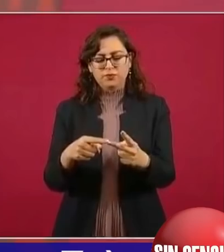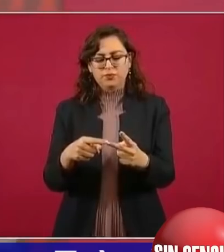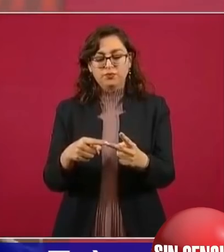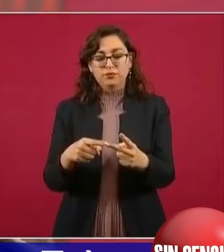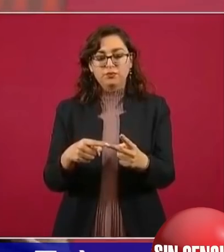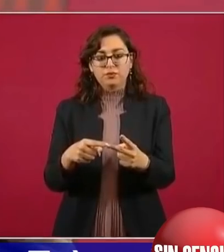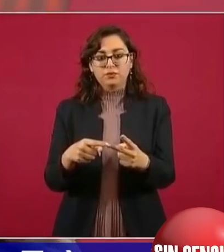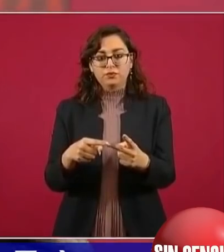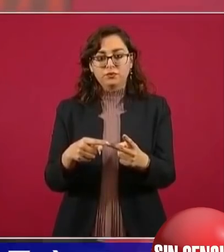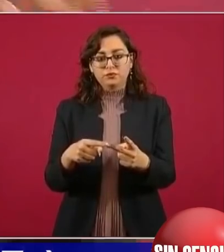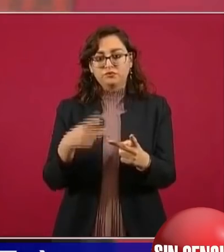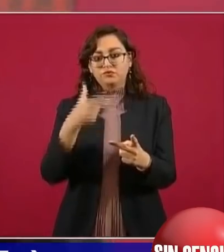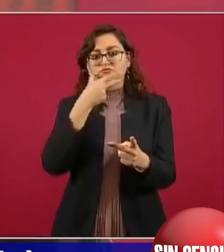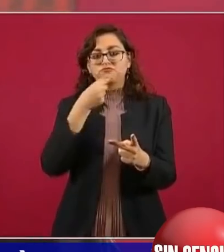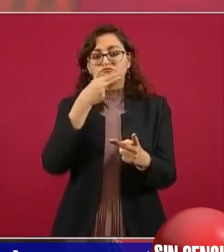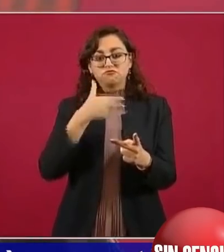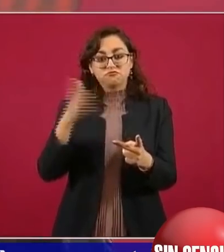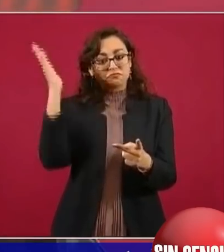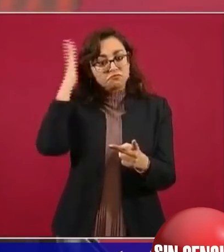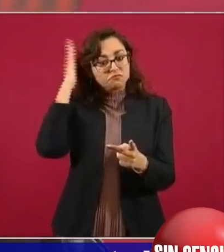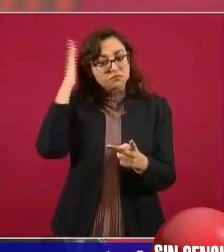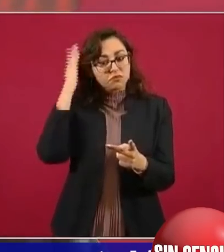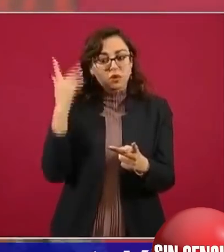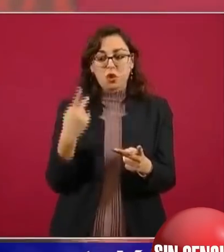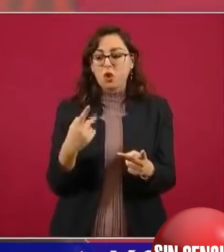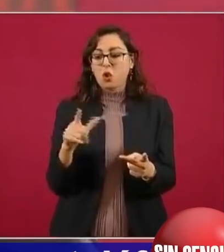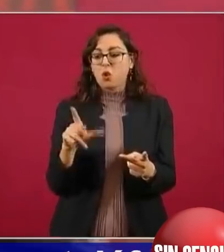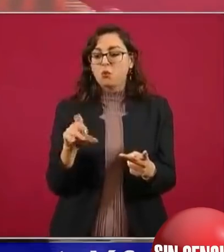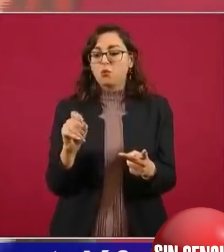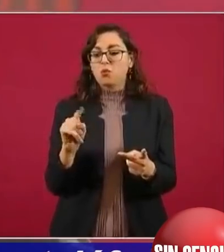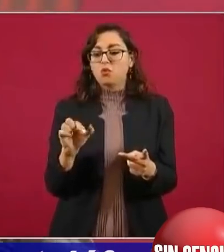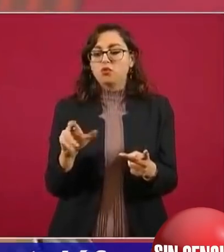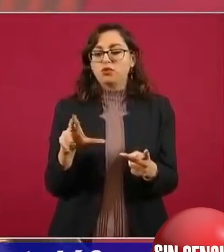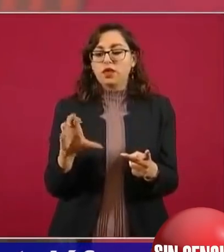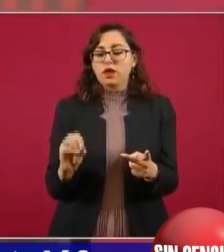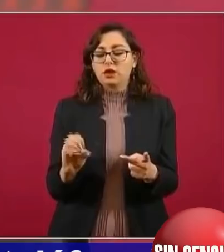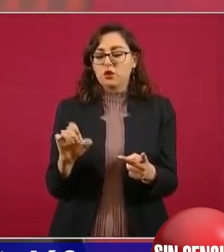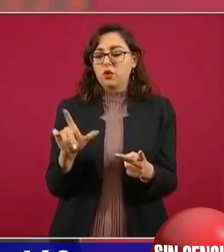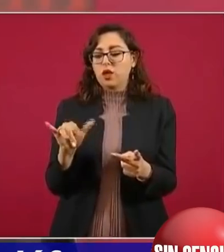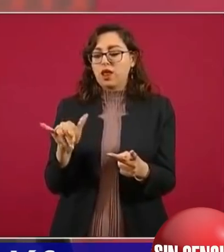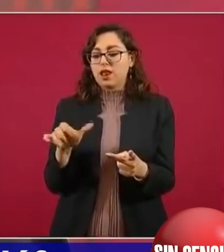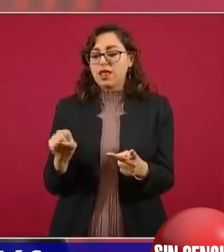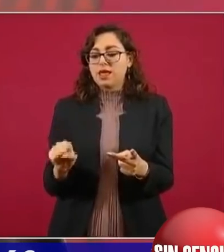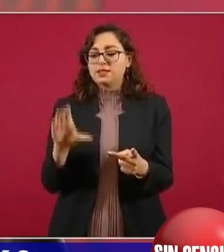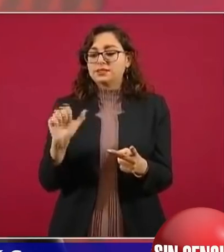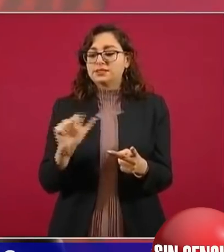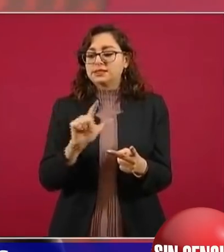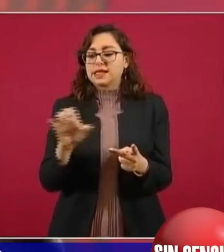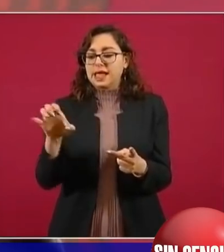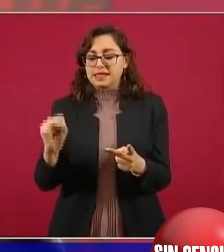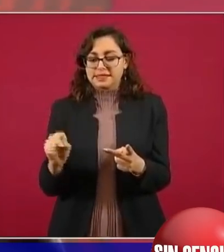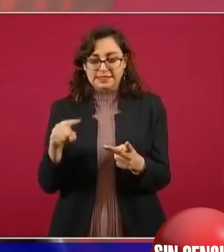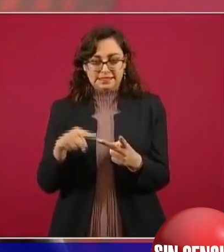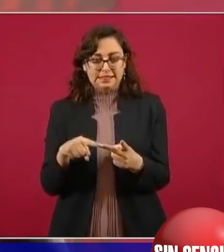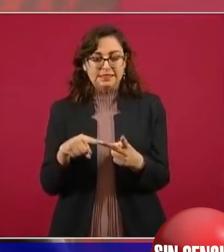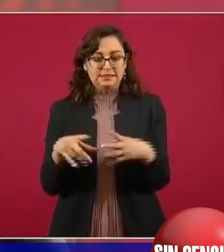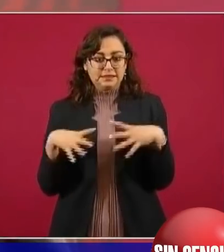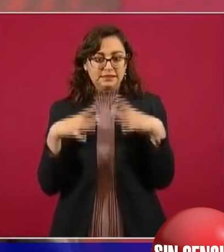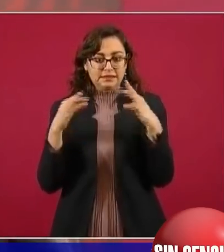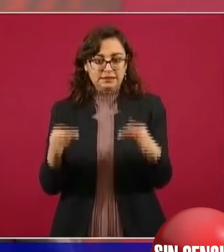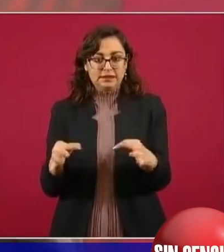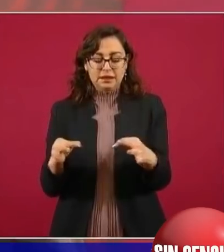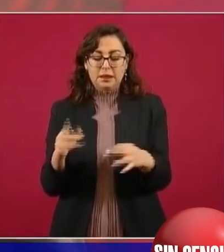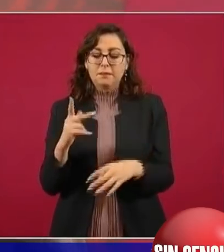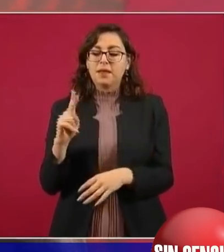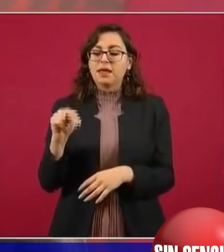Plutarco Elías Calles los junta y se funda el Partido